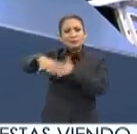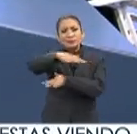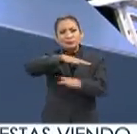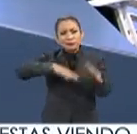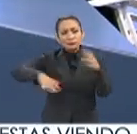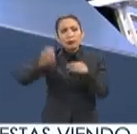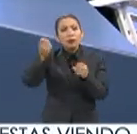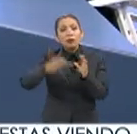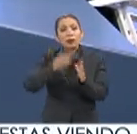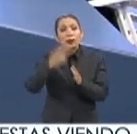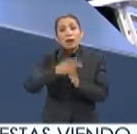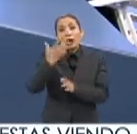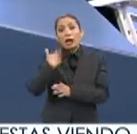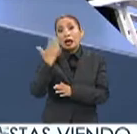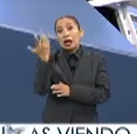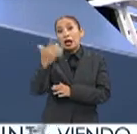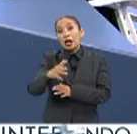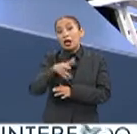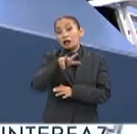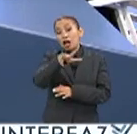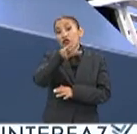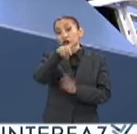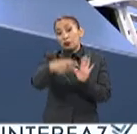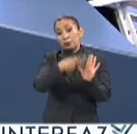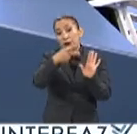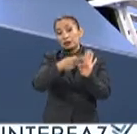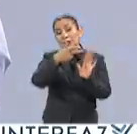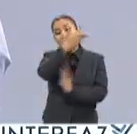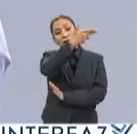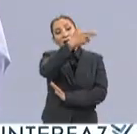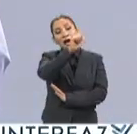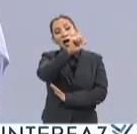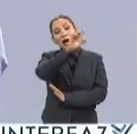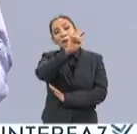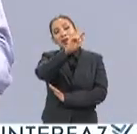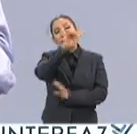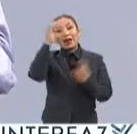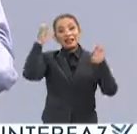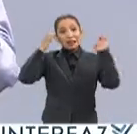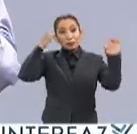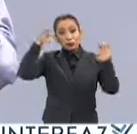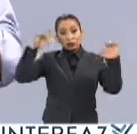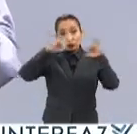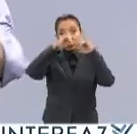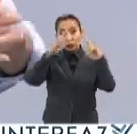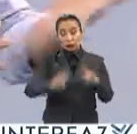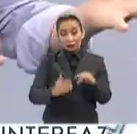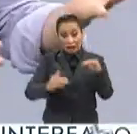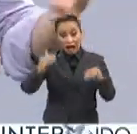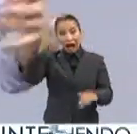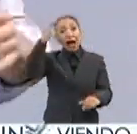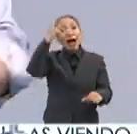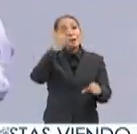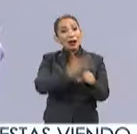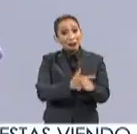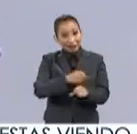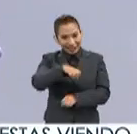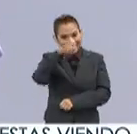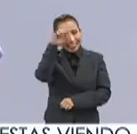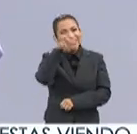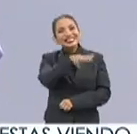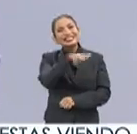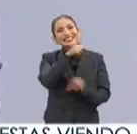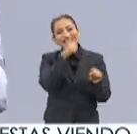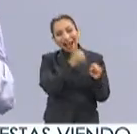¿qué edición ya va? Decimoctava edición de Habitat Expo, que es cumpliendo la mayoría de edad. Sí, ya cumplió la mayoría de edad y